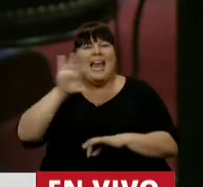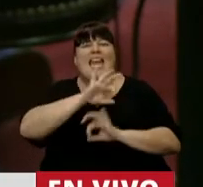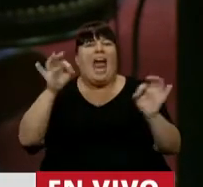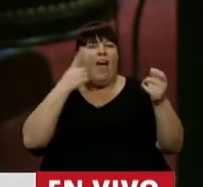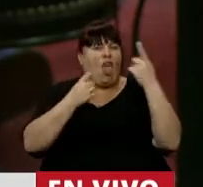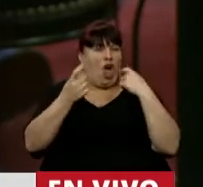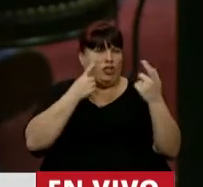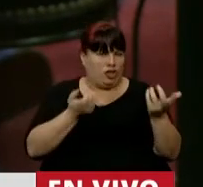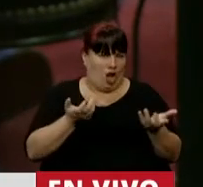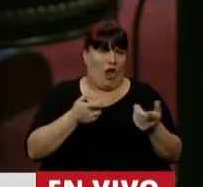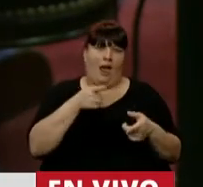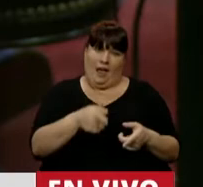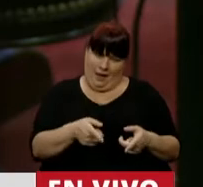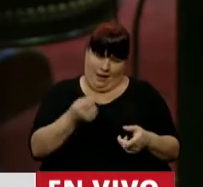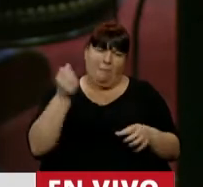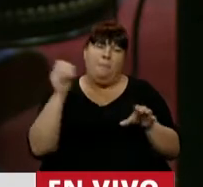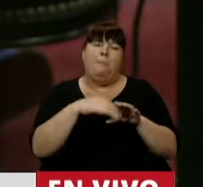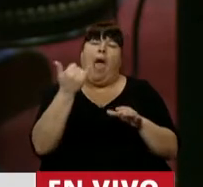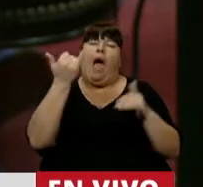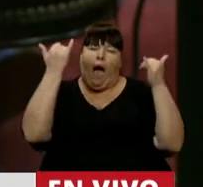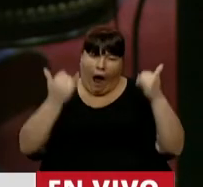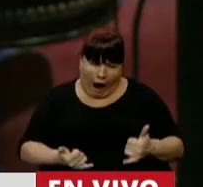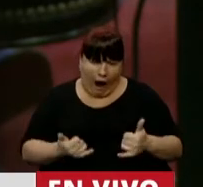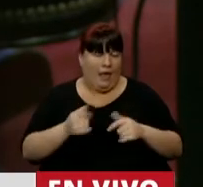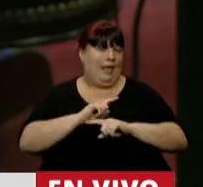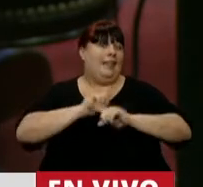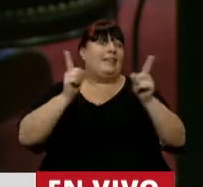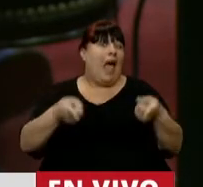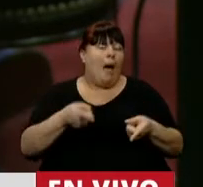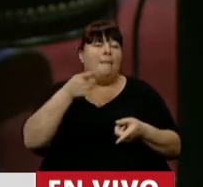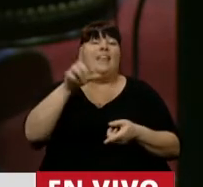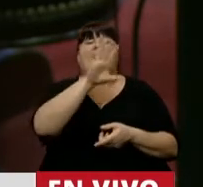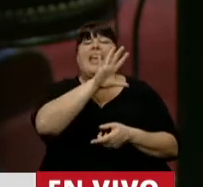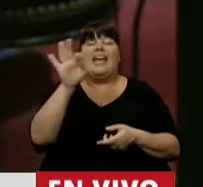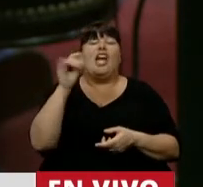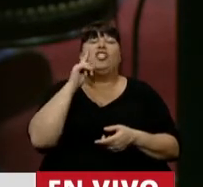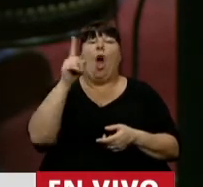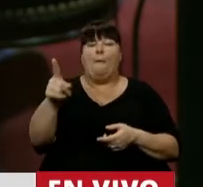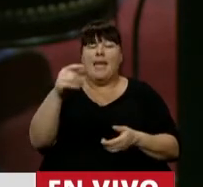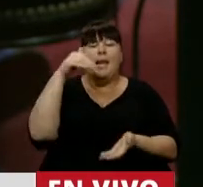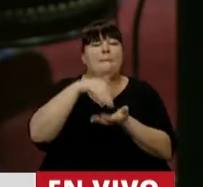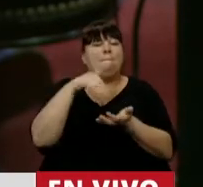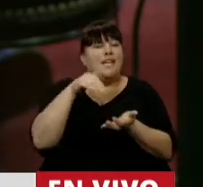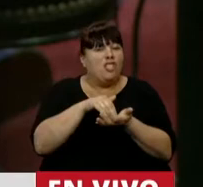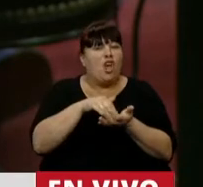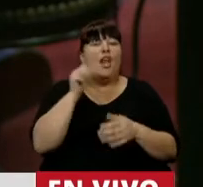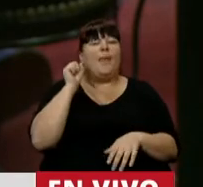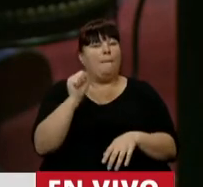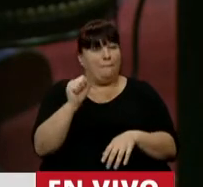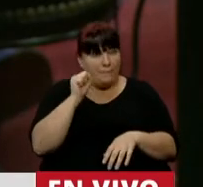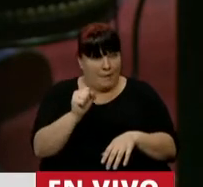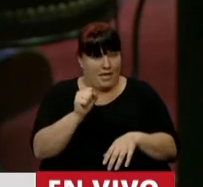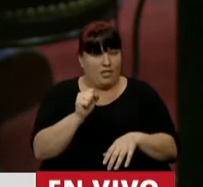controla eso. Mire si hay fondos. Ni hablar de los 500 mil millones de